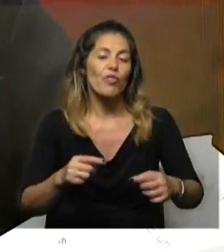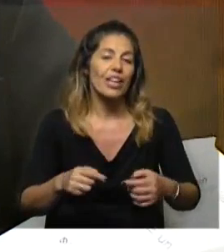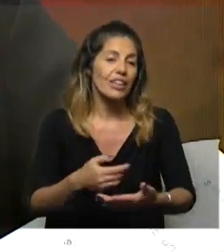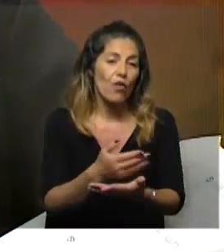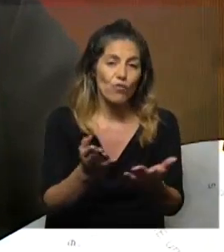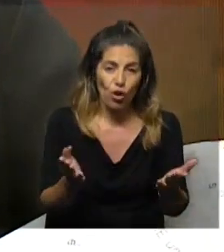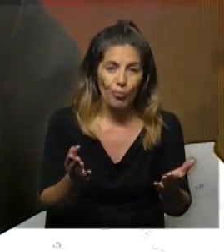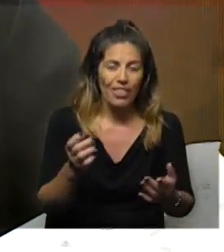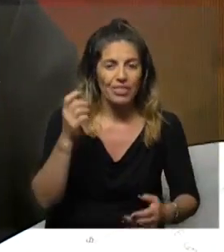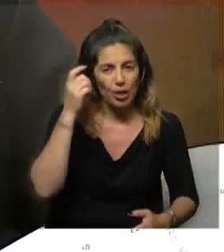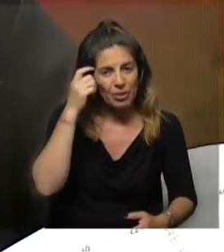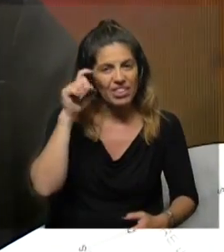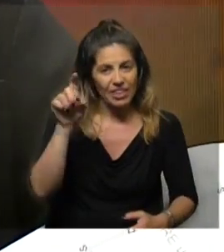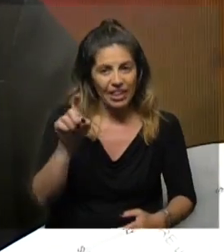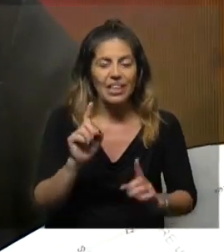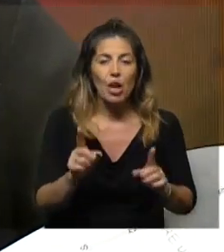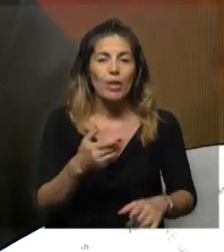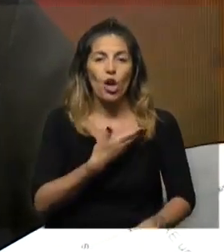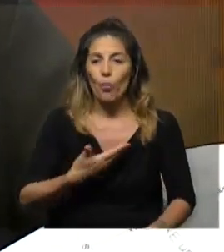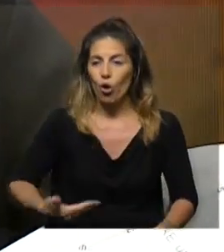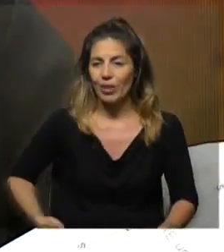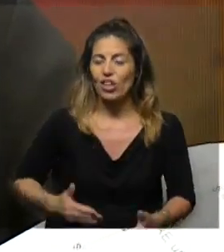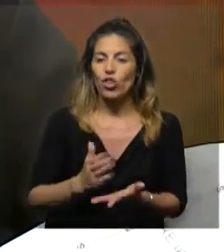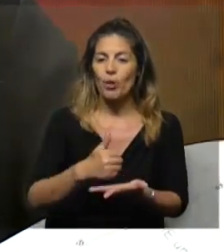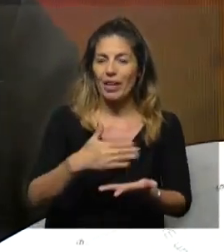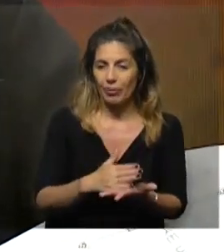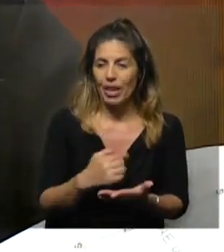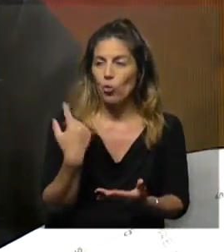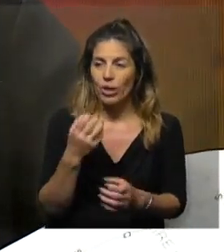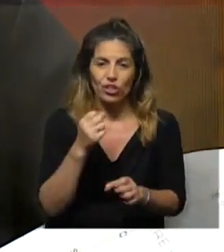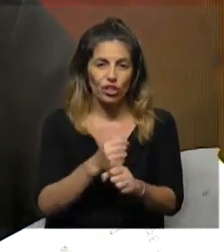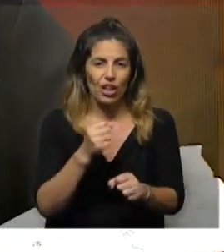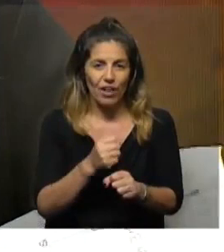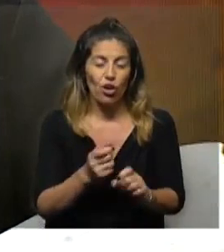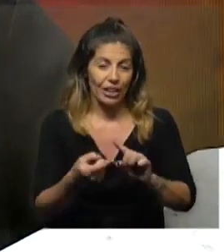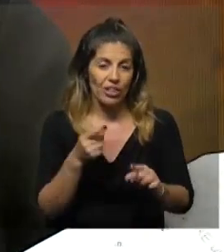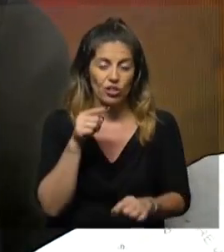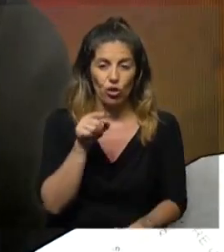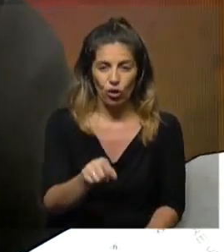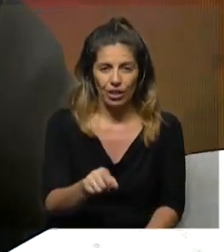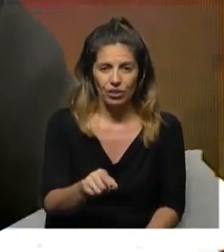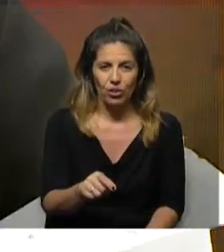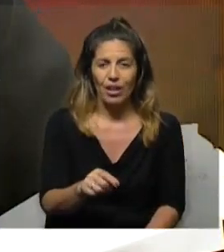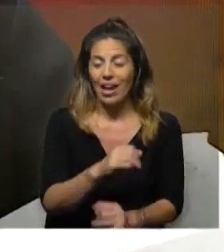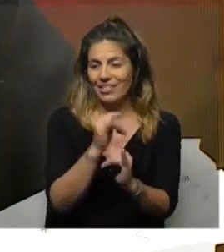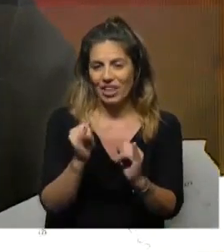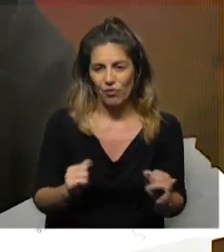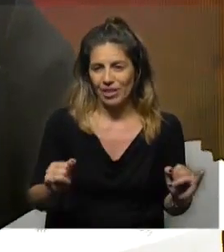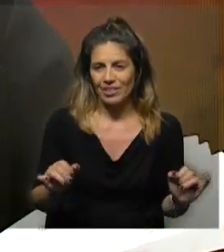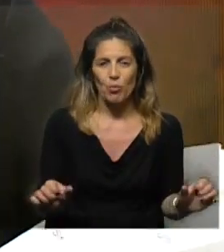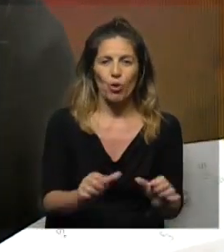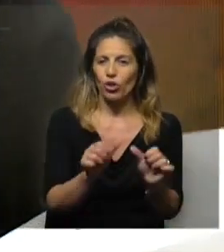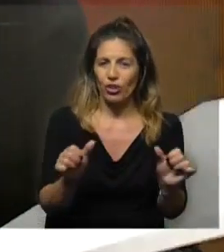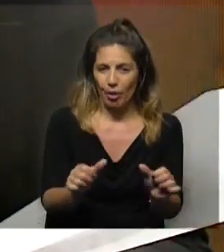y que bueno y que también como gobierno departamental entendemos que parte de nuestra tarea tiene que ver con esto así que bueno felices por todo eso